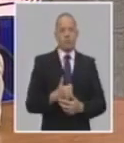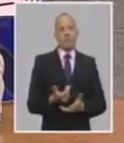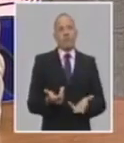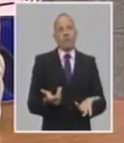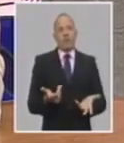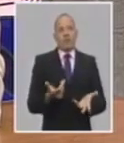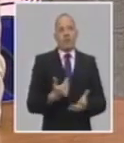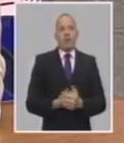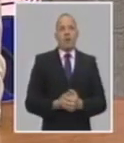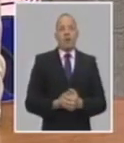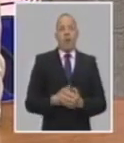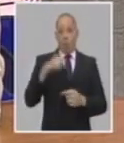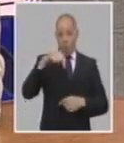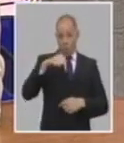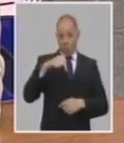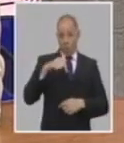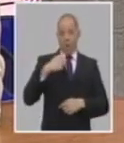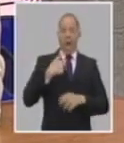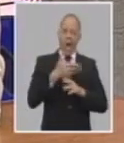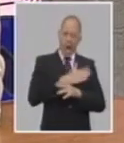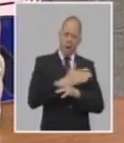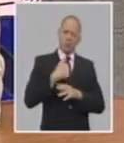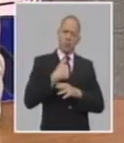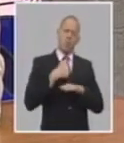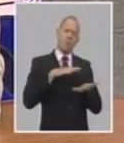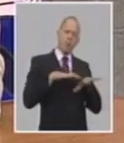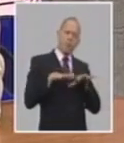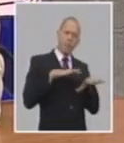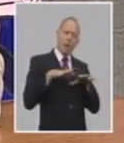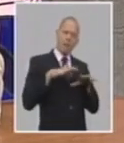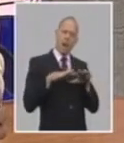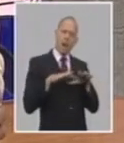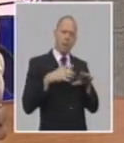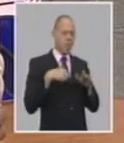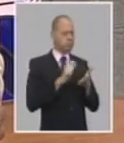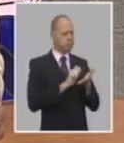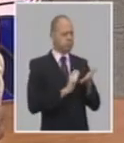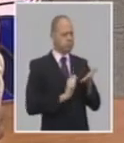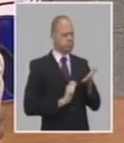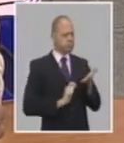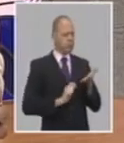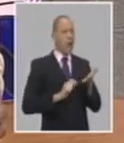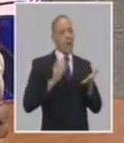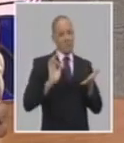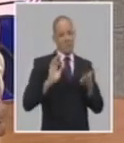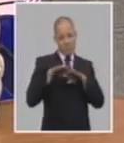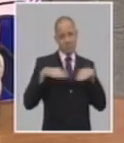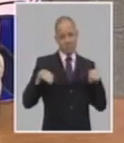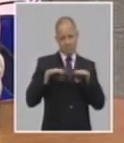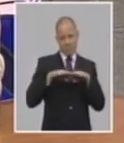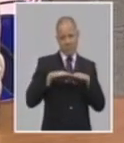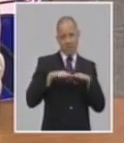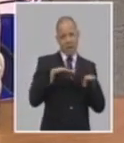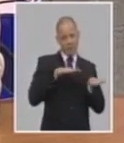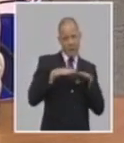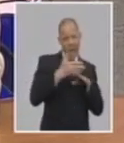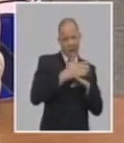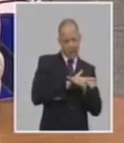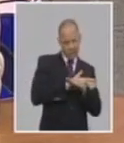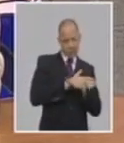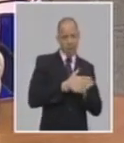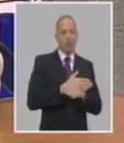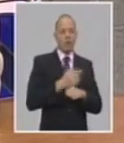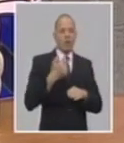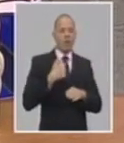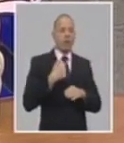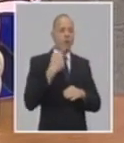preparaba algunas notas para esta mesa, leía un Twitter que hizo el director